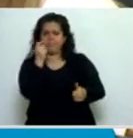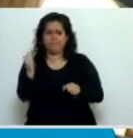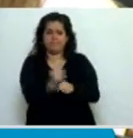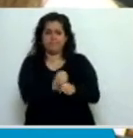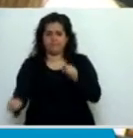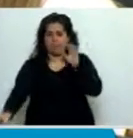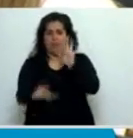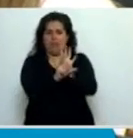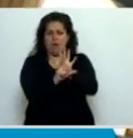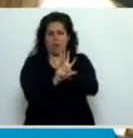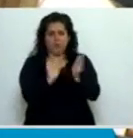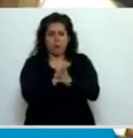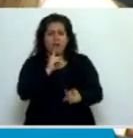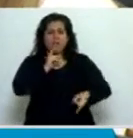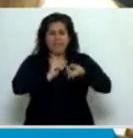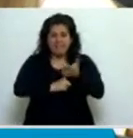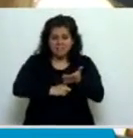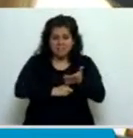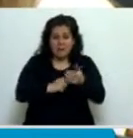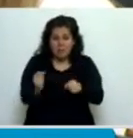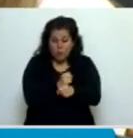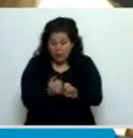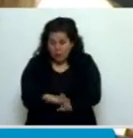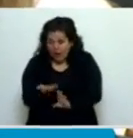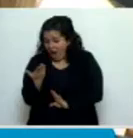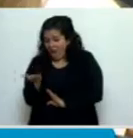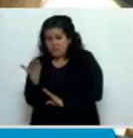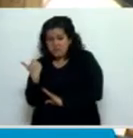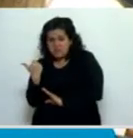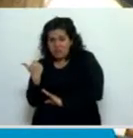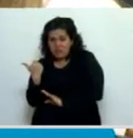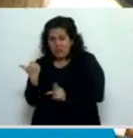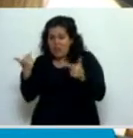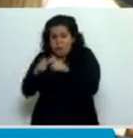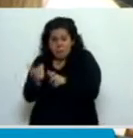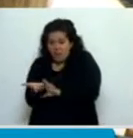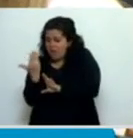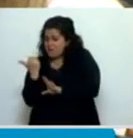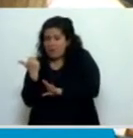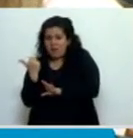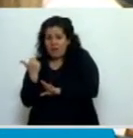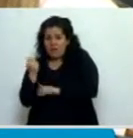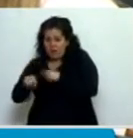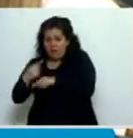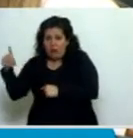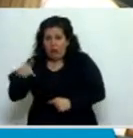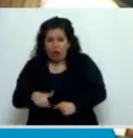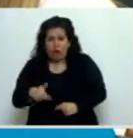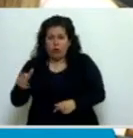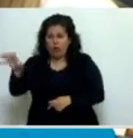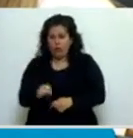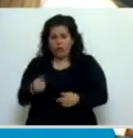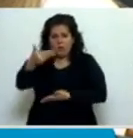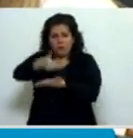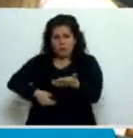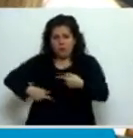más, un dictamen aprobado en el día de ayer en la comisión que es traído al recinto hoy. Se hace la convocatoria